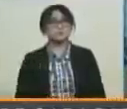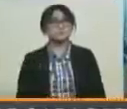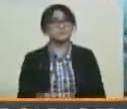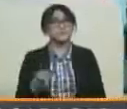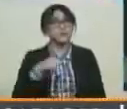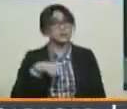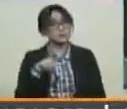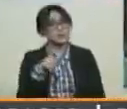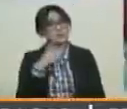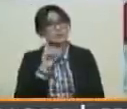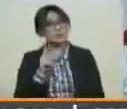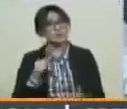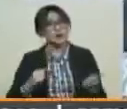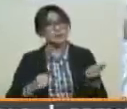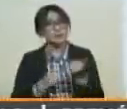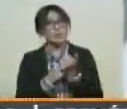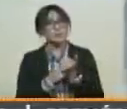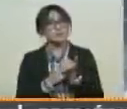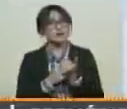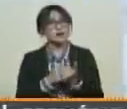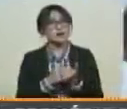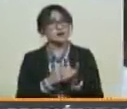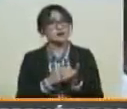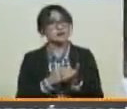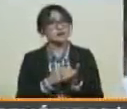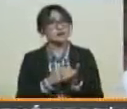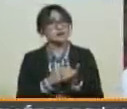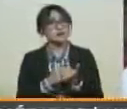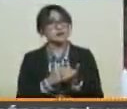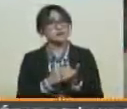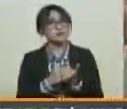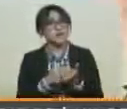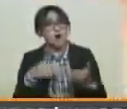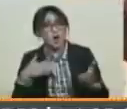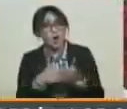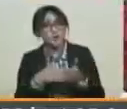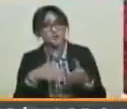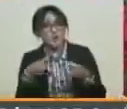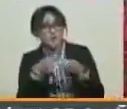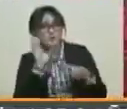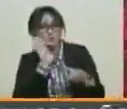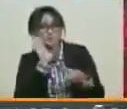Ustedes me van a apoyar en los golpes que voy a dar contra las mafias.